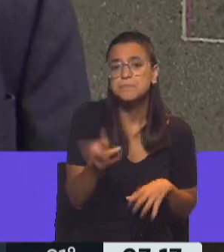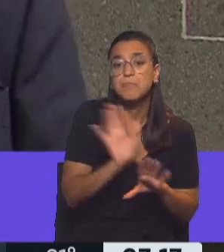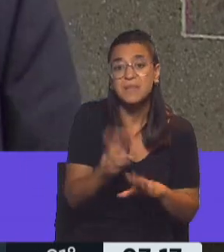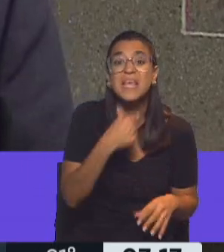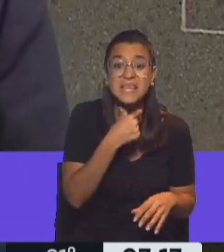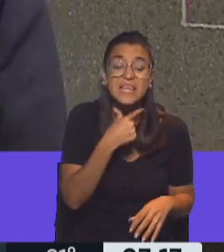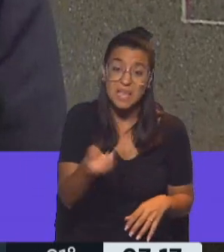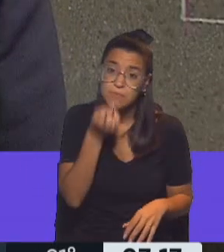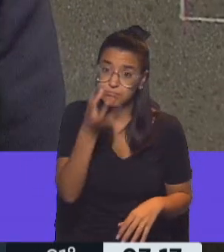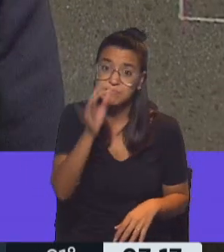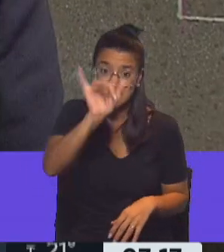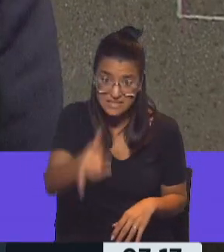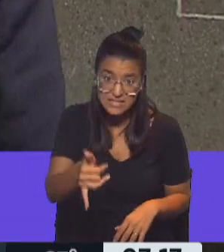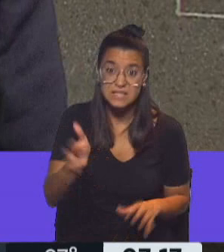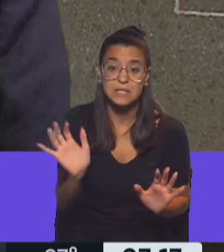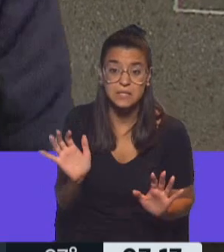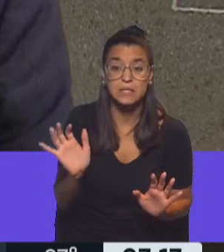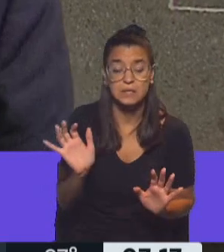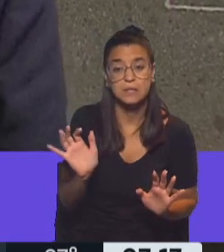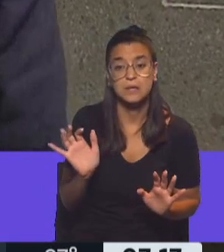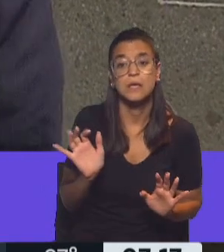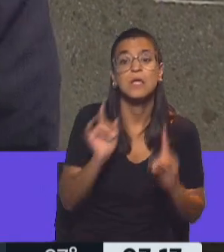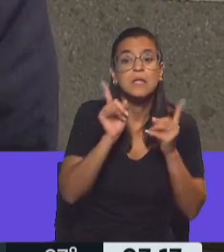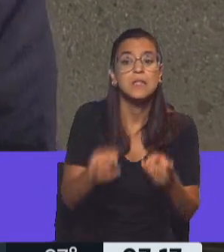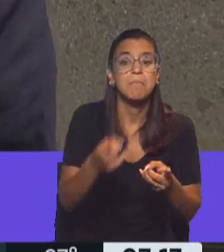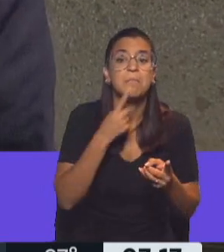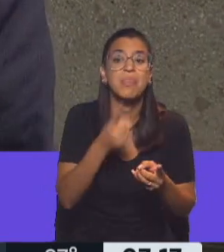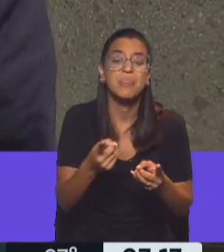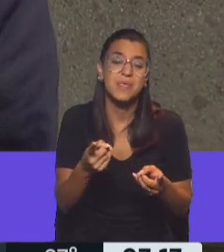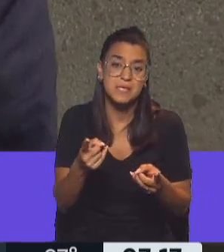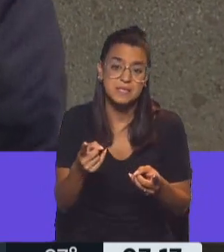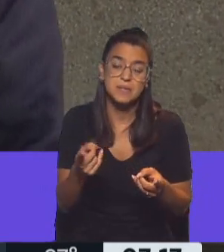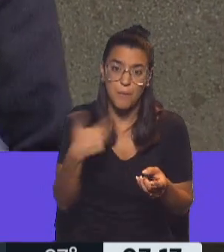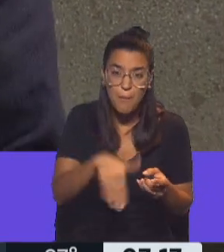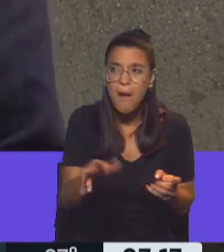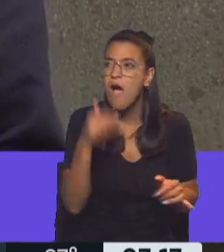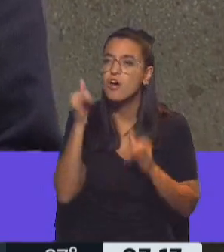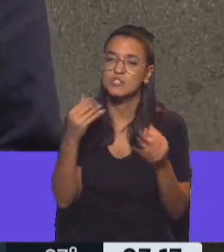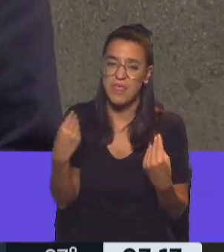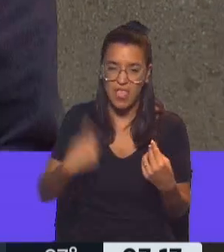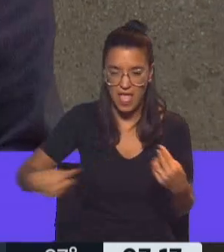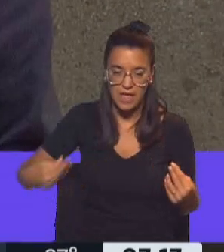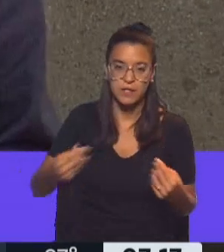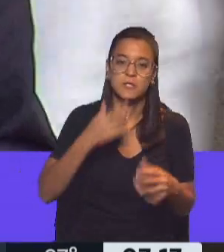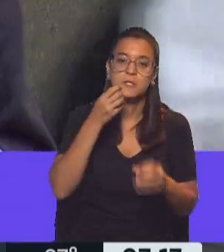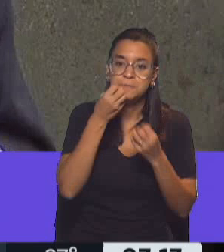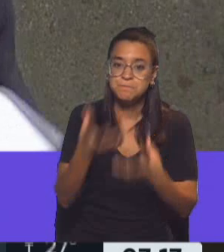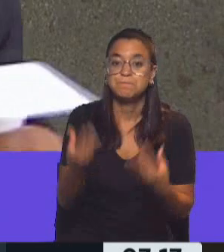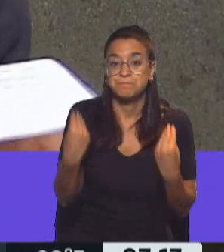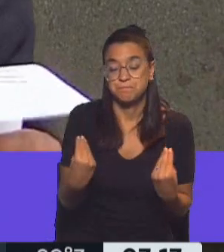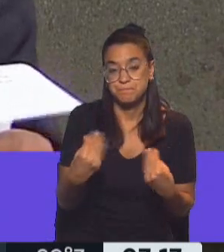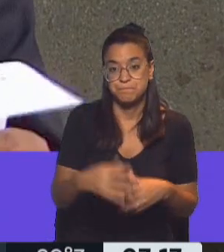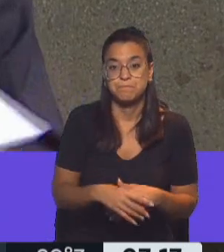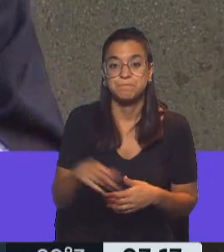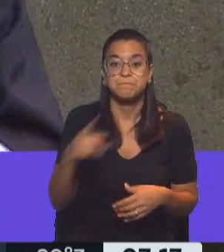que quieren declarar y también ya hay versiones de lo que van a decir su declaración constará en el hecho de que